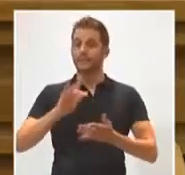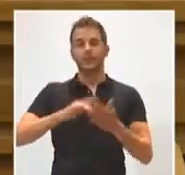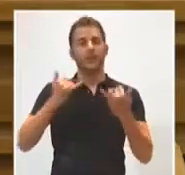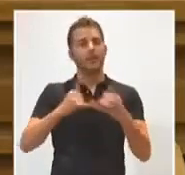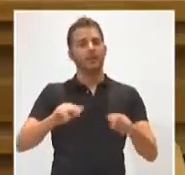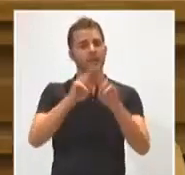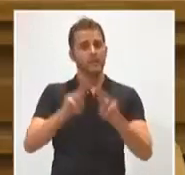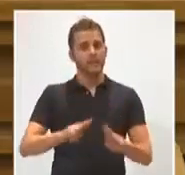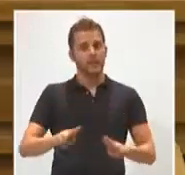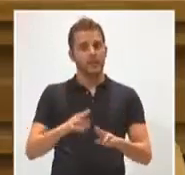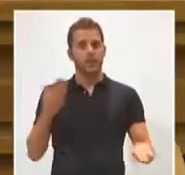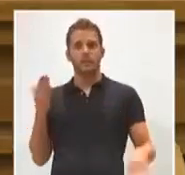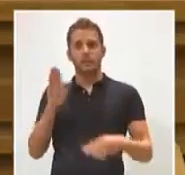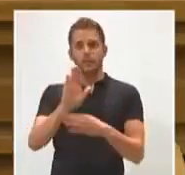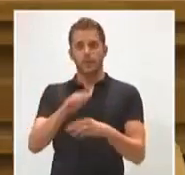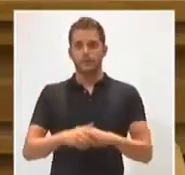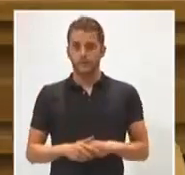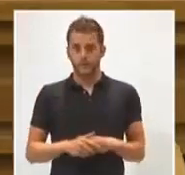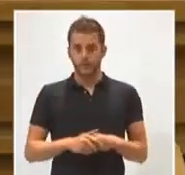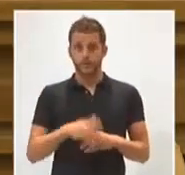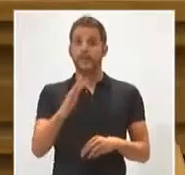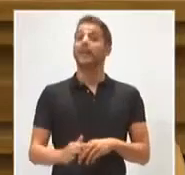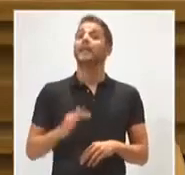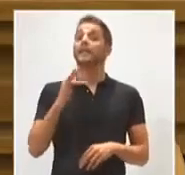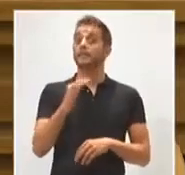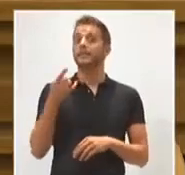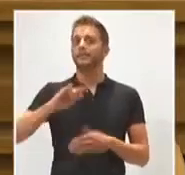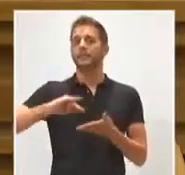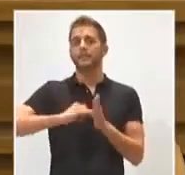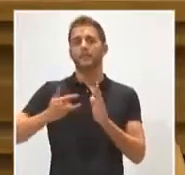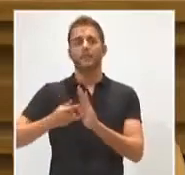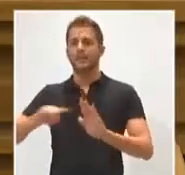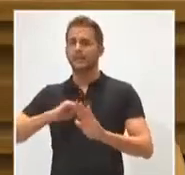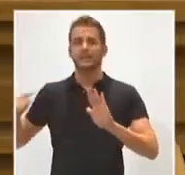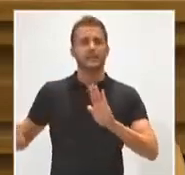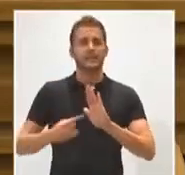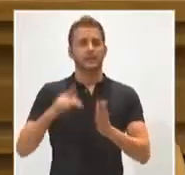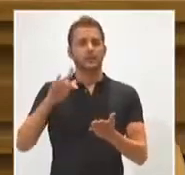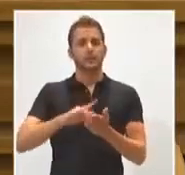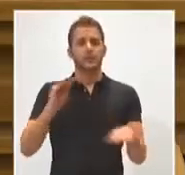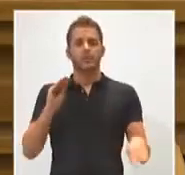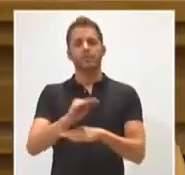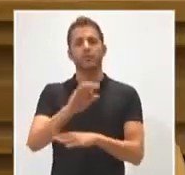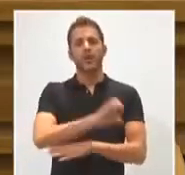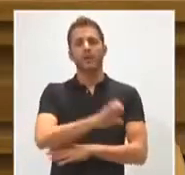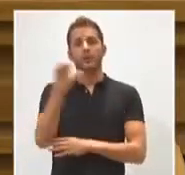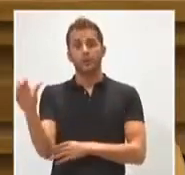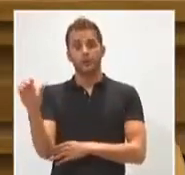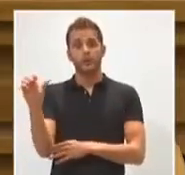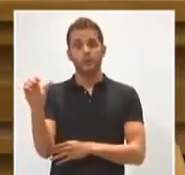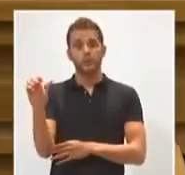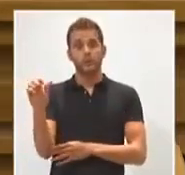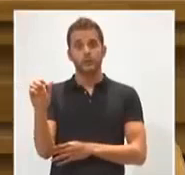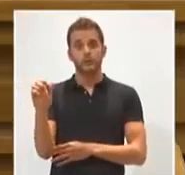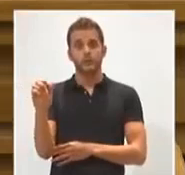internacionales y además vamos a plantear el plan integral con todos los fondos europeos en este